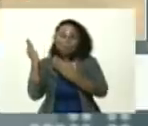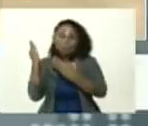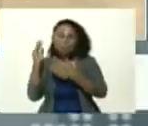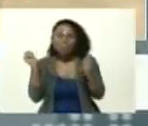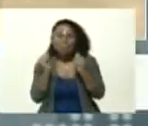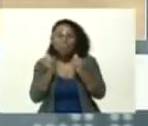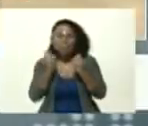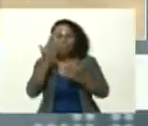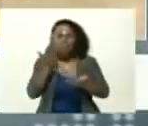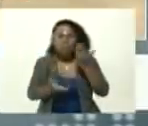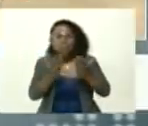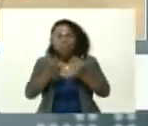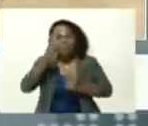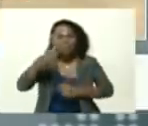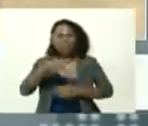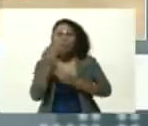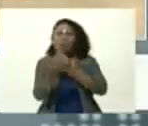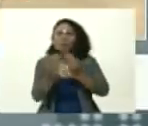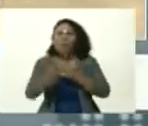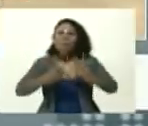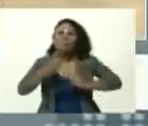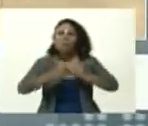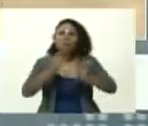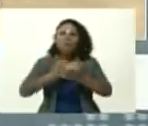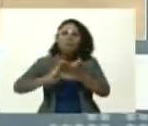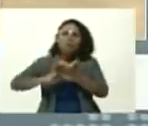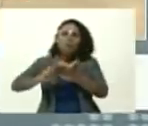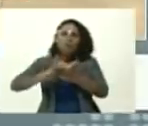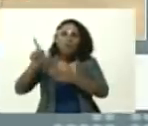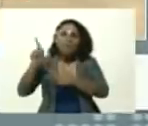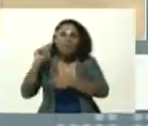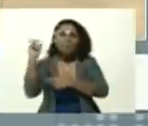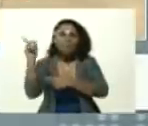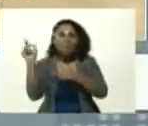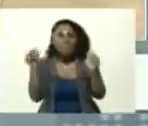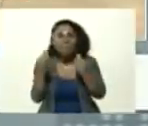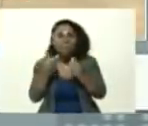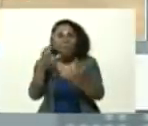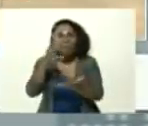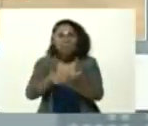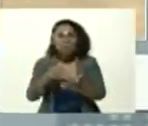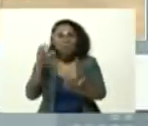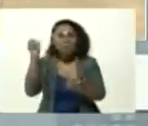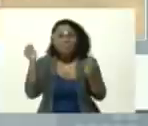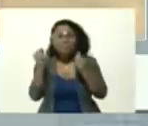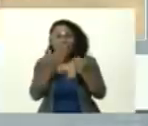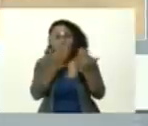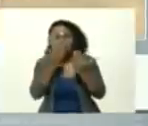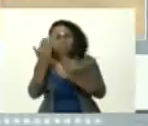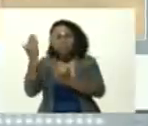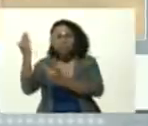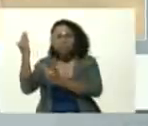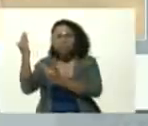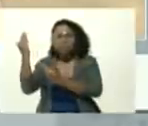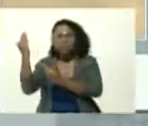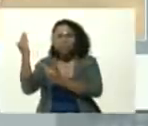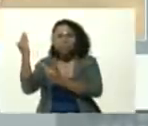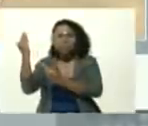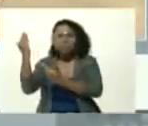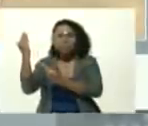nuestro pueblo. ¿Cómo está el proceso de recuperación de Tovar y del estado Mérida? Adelante, Mérida.